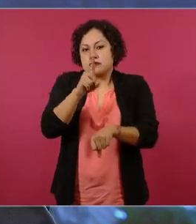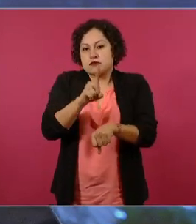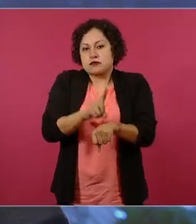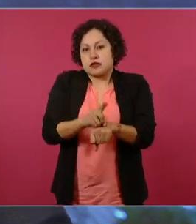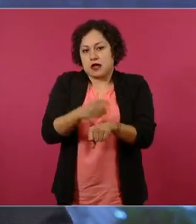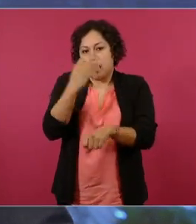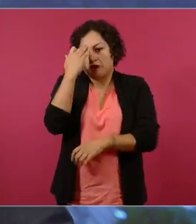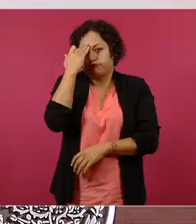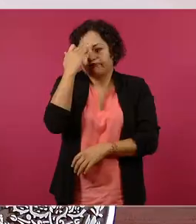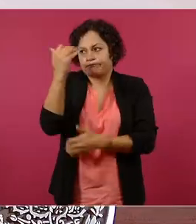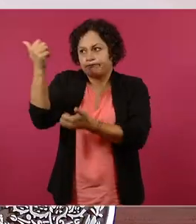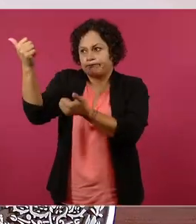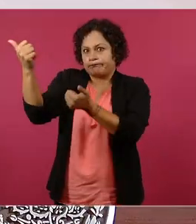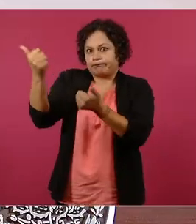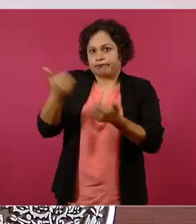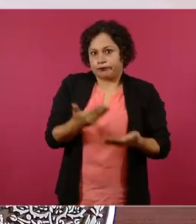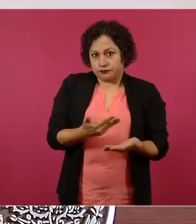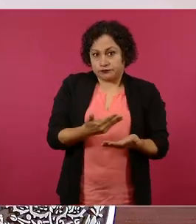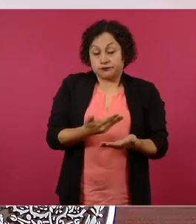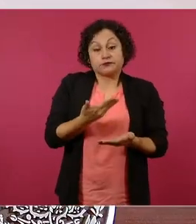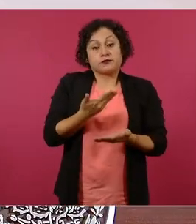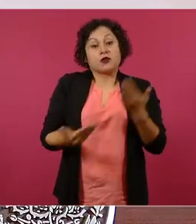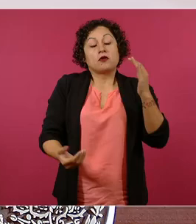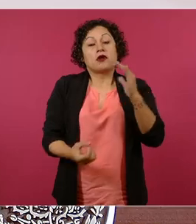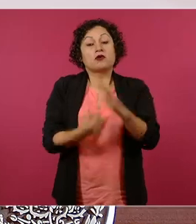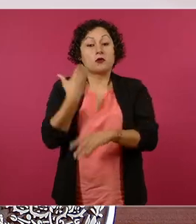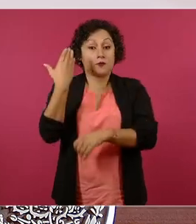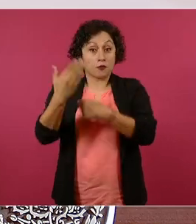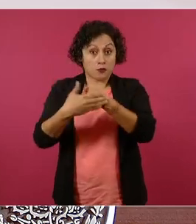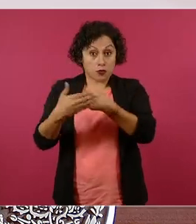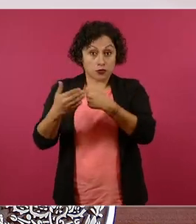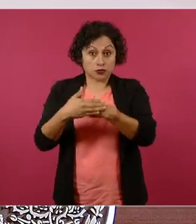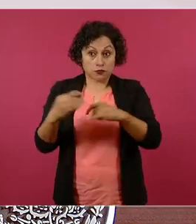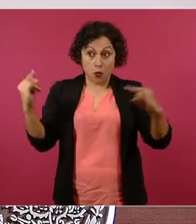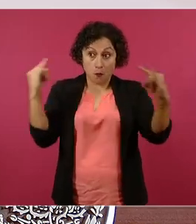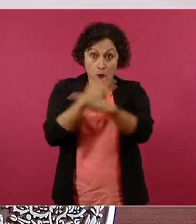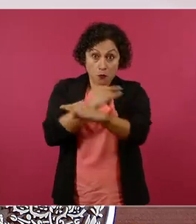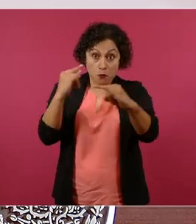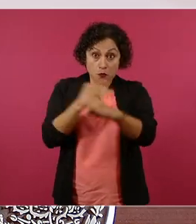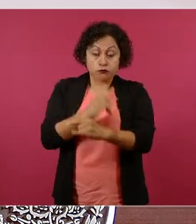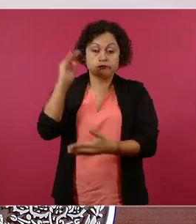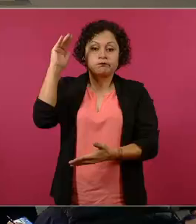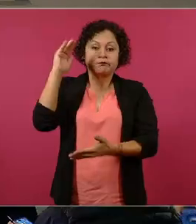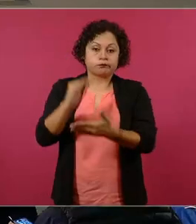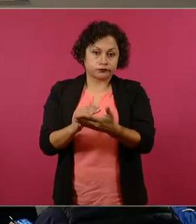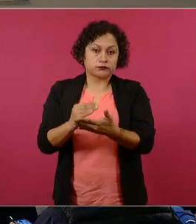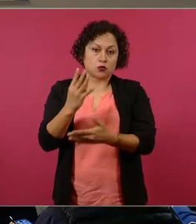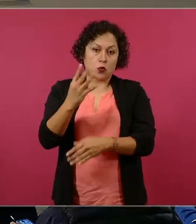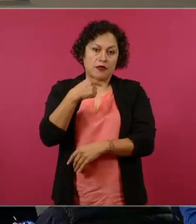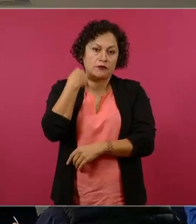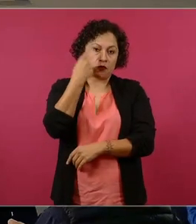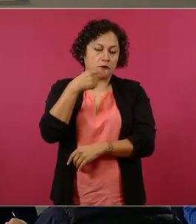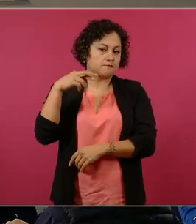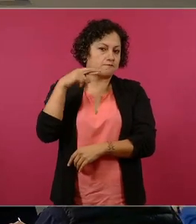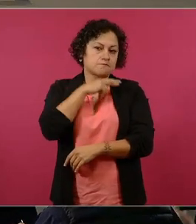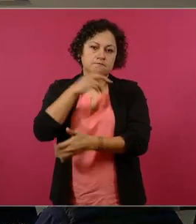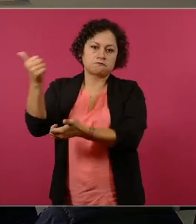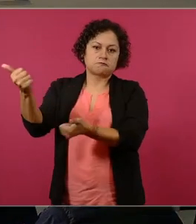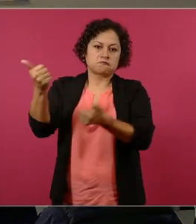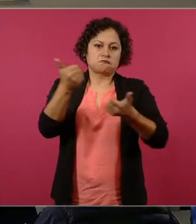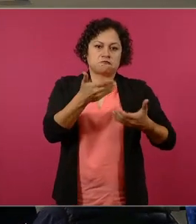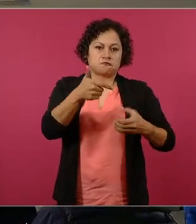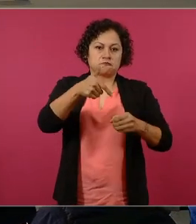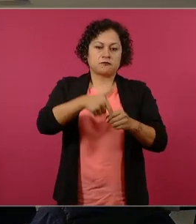podrán hacerlo en poco menos de 4 horas en la siguiente lámina está una una